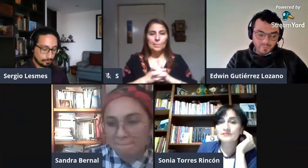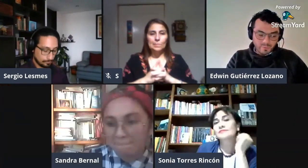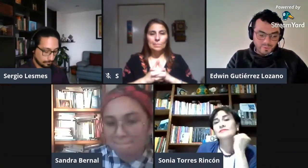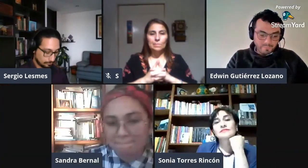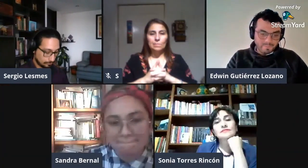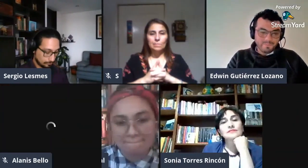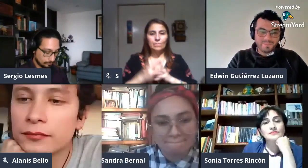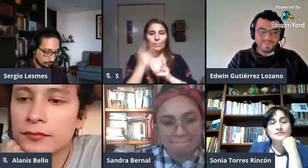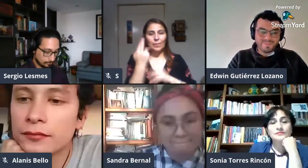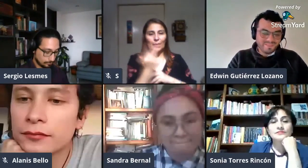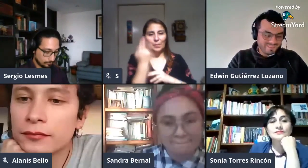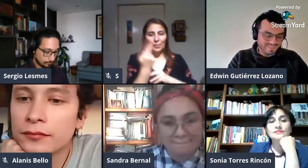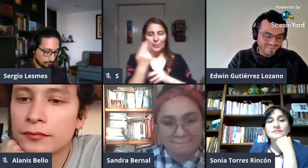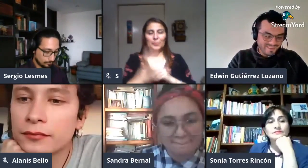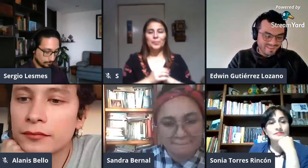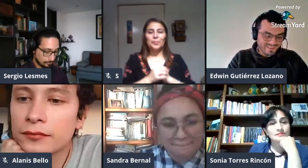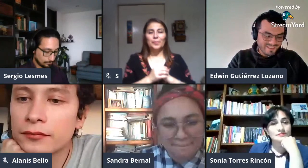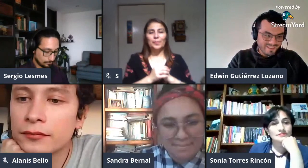Repito la pregunta.